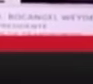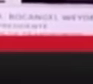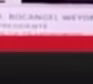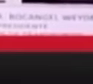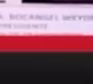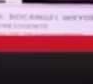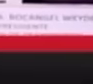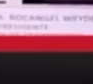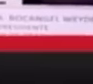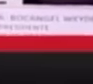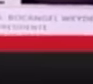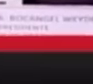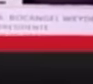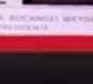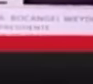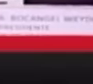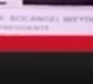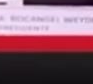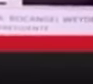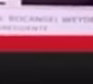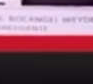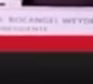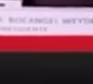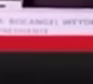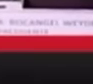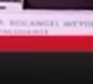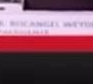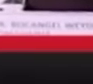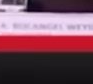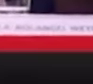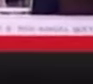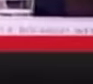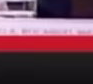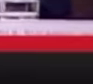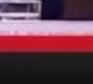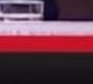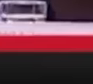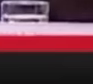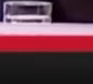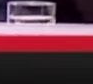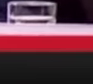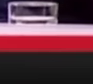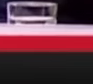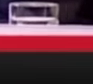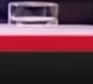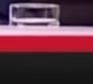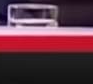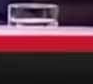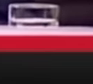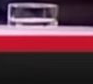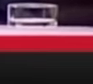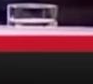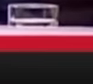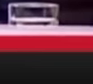muy bien seguido y en consecuencia hablar de sobrevalorización sí no es posible realmente